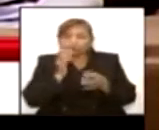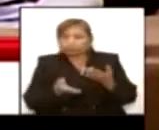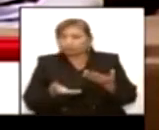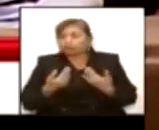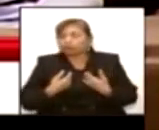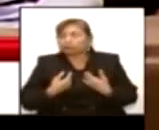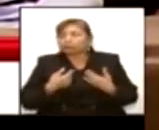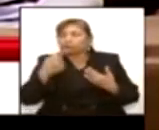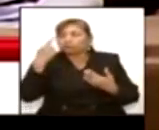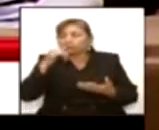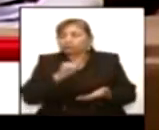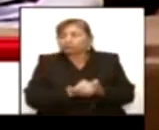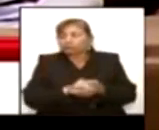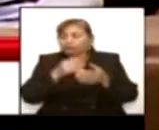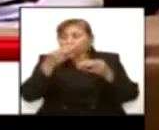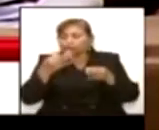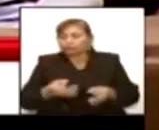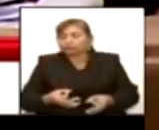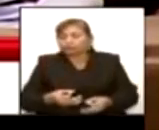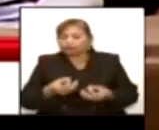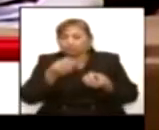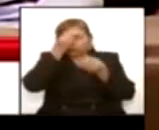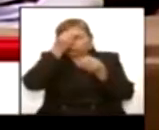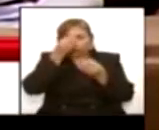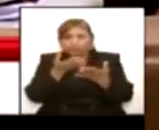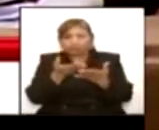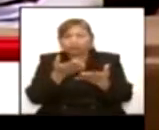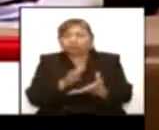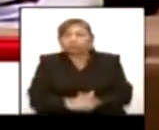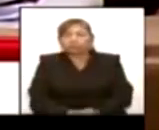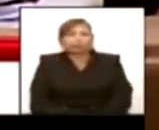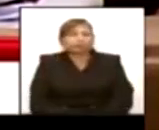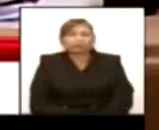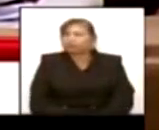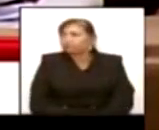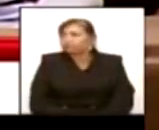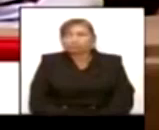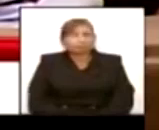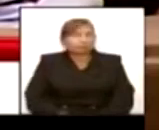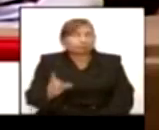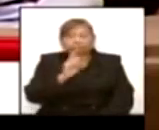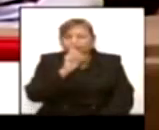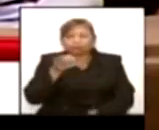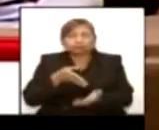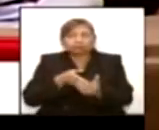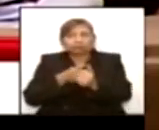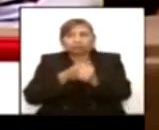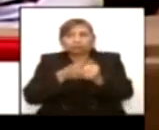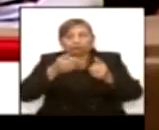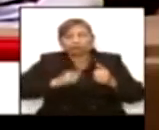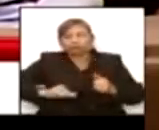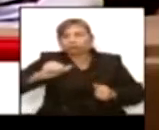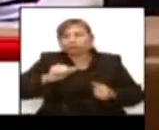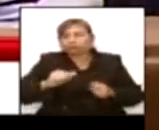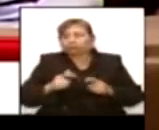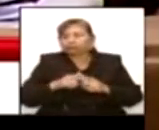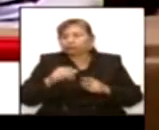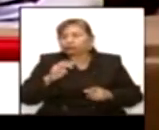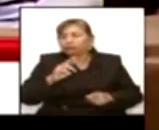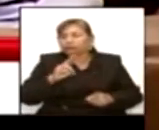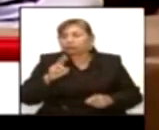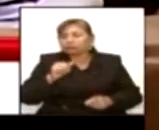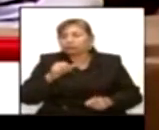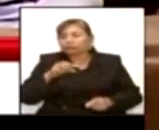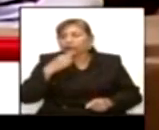corresponde tener para tomar una decisión informada, no para conducirla al aborto